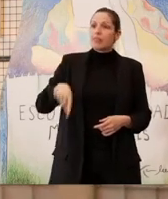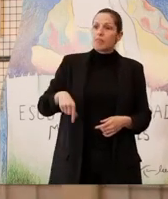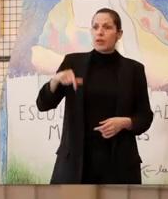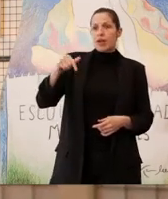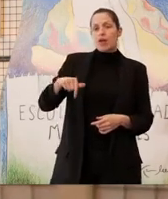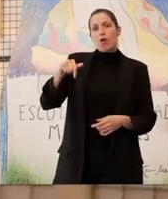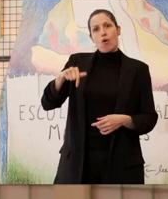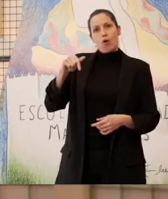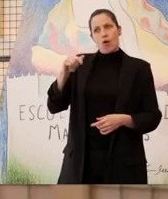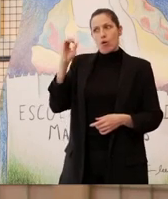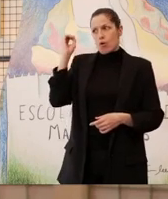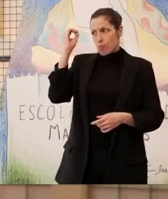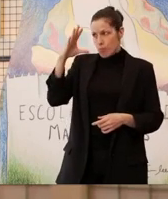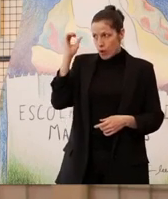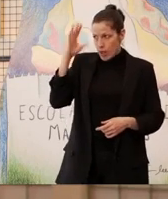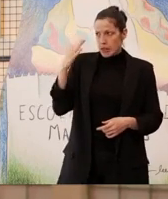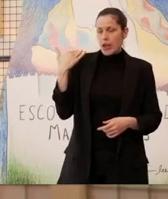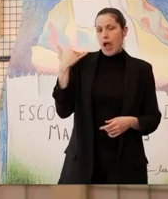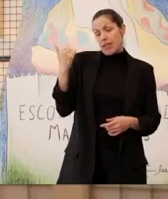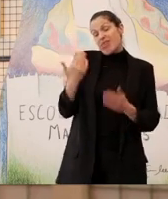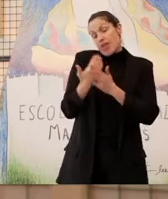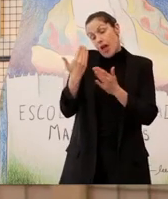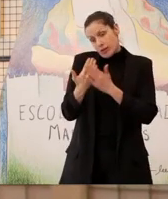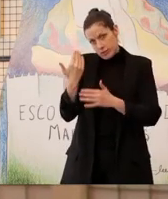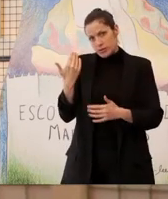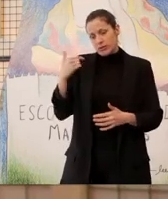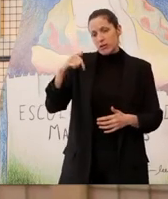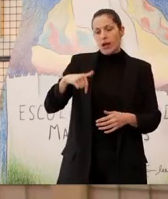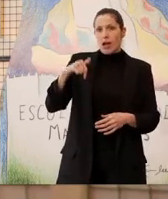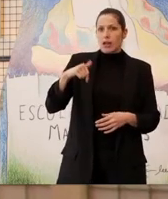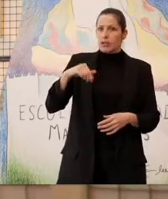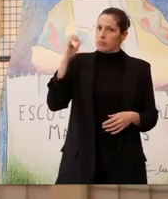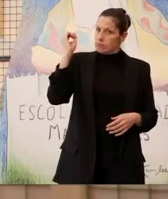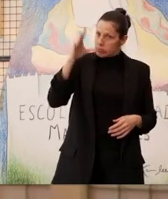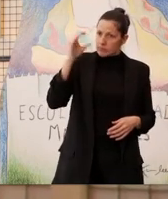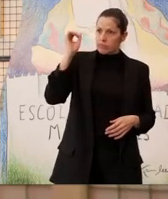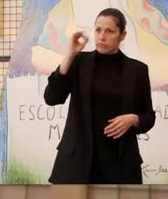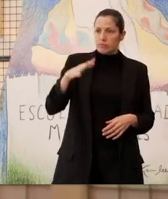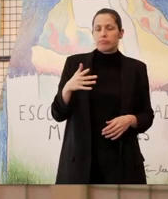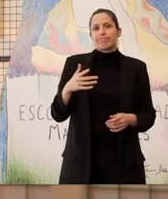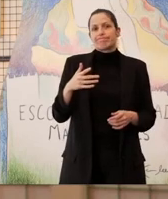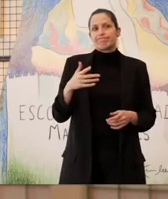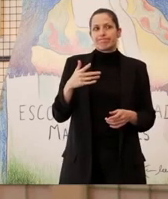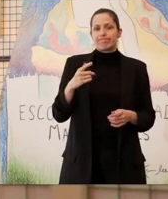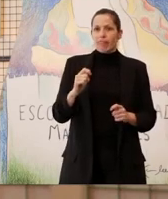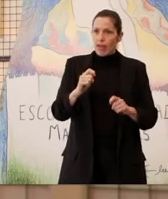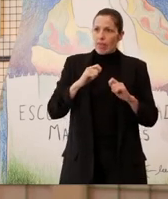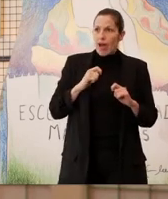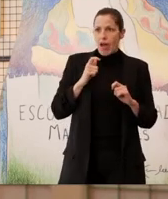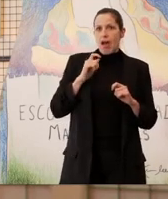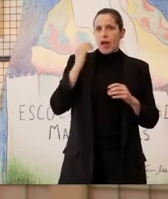en estos días aquí pues llenandonos de contenidos de